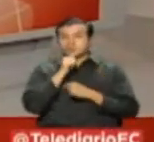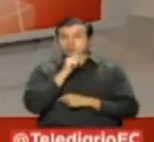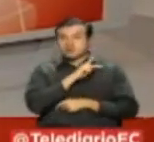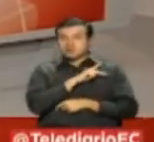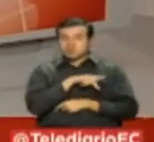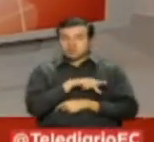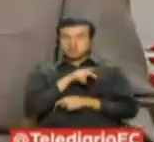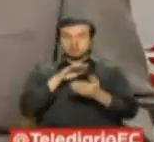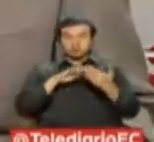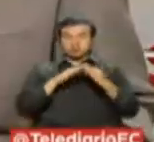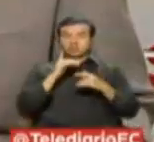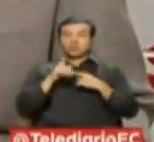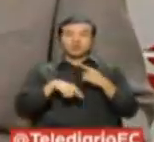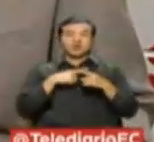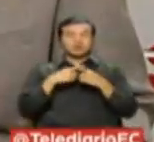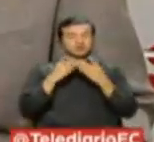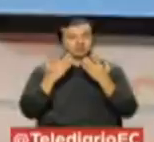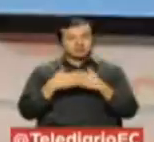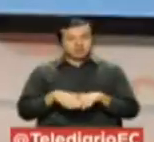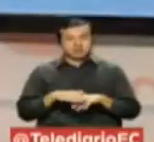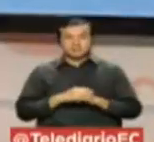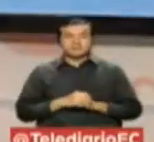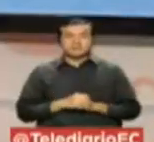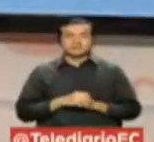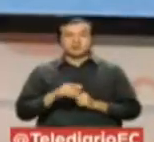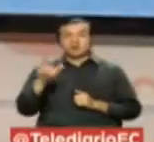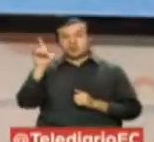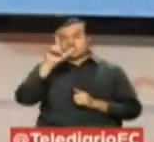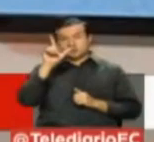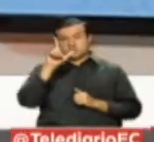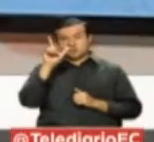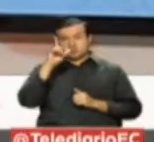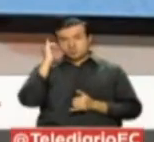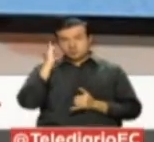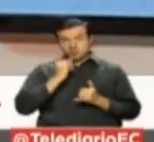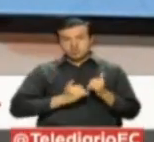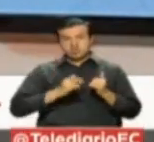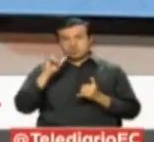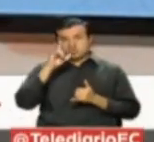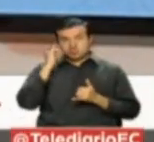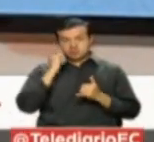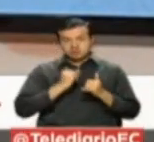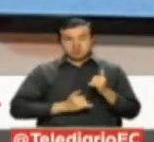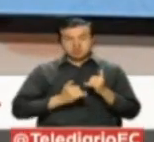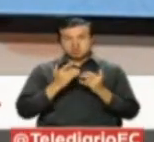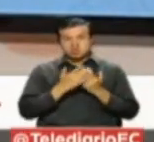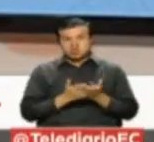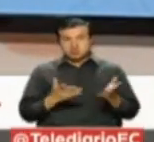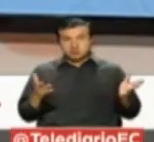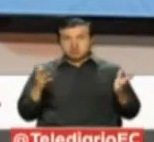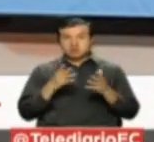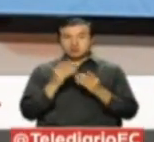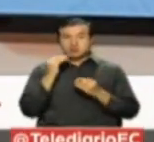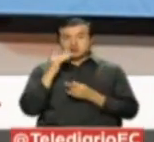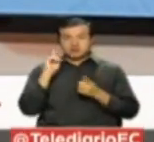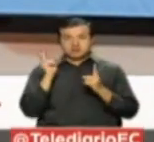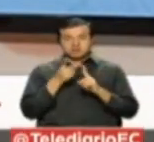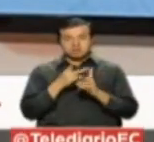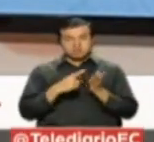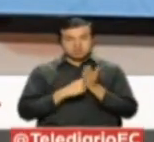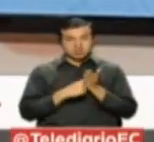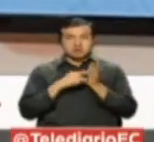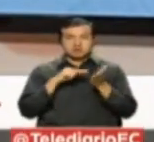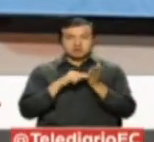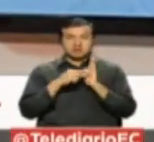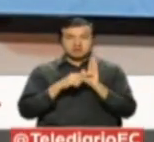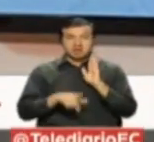cuando concluirá el trabajo bueno el día lunes vamos a hacer la última revisión ya para realizar el informe para segundo debate es